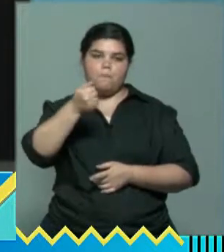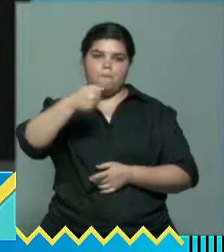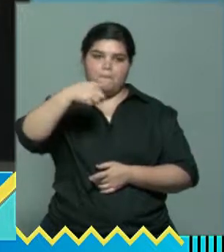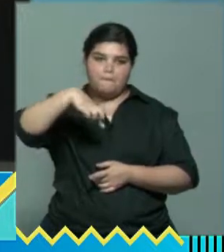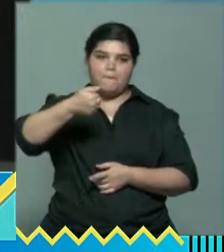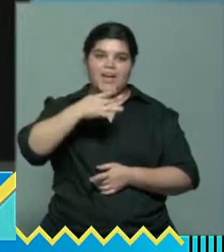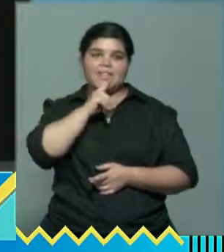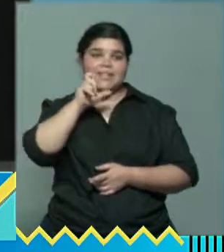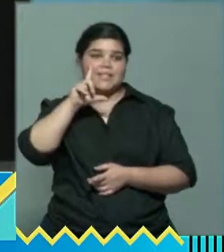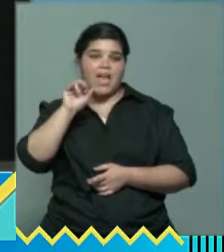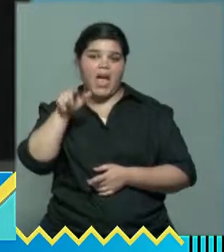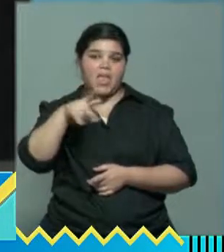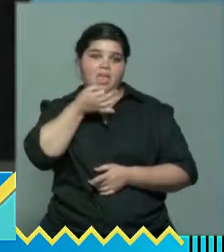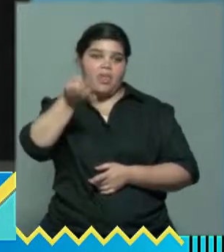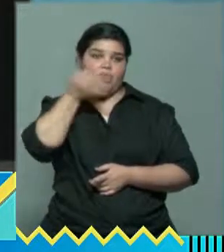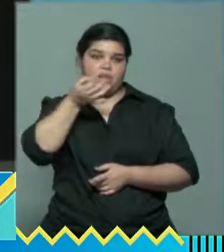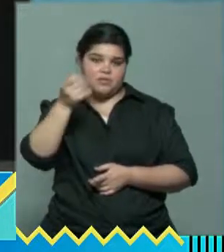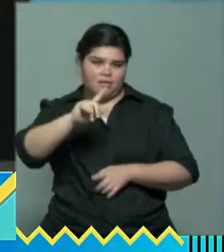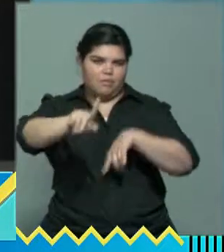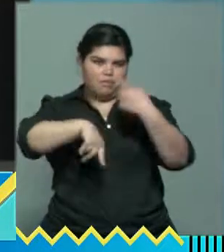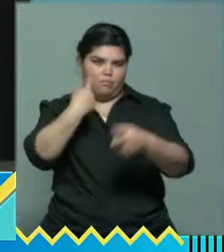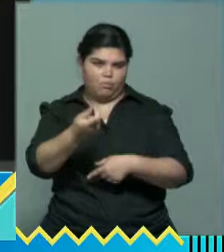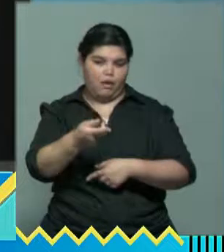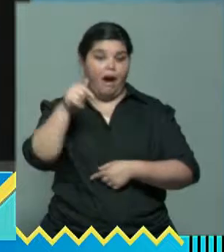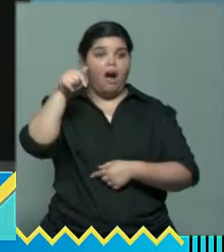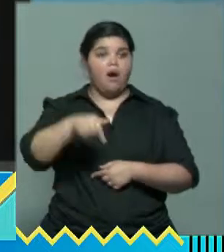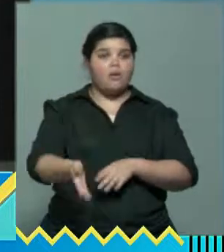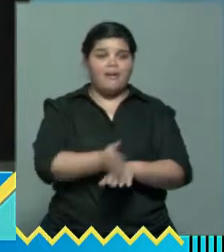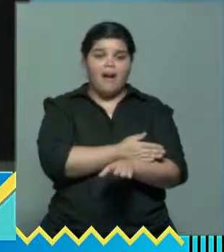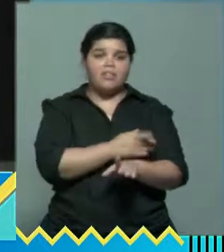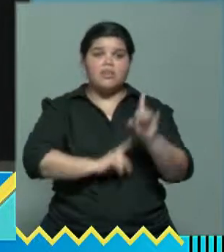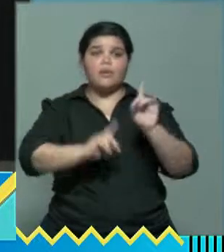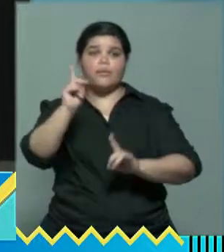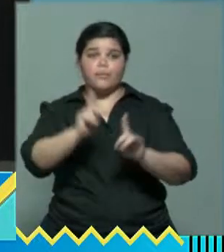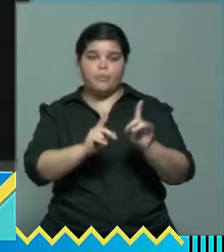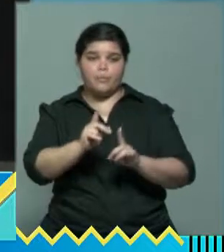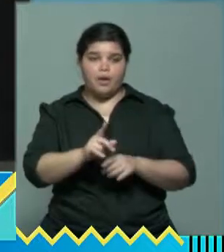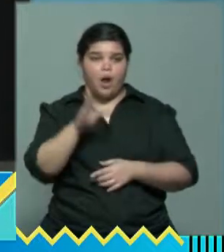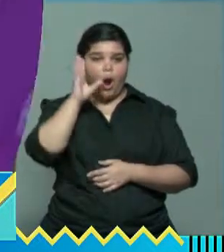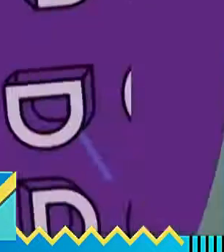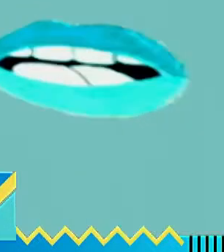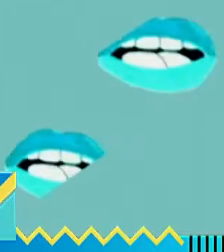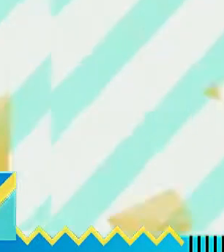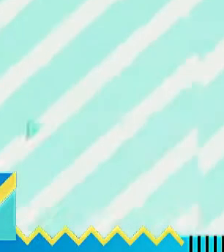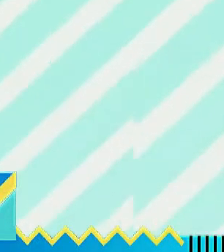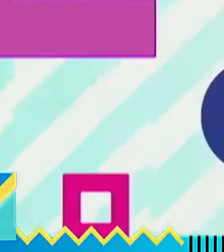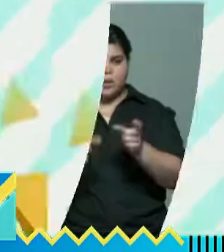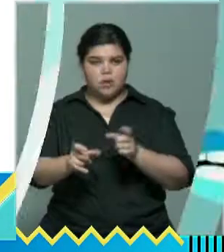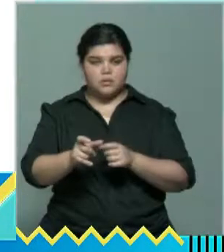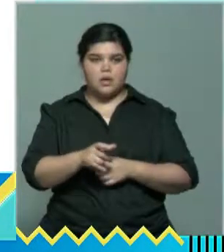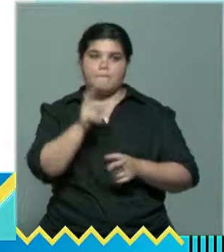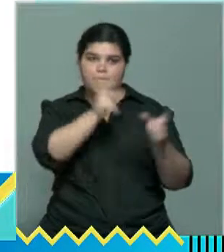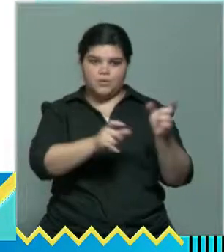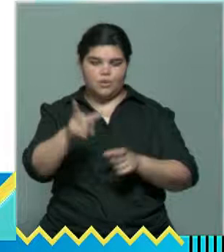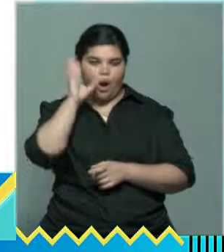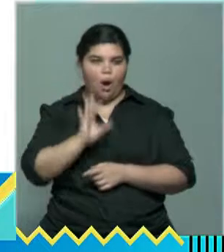aclarando acá en el piso. Antes vamos a pasar por el termómetro social porque allí en las redes sociales la gente opina en cuanto a esta nueva ley de